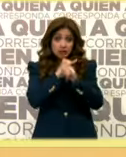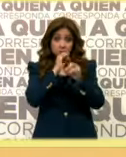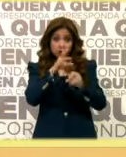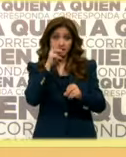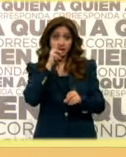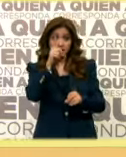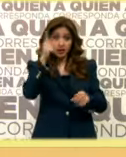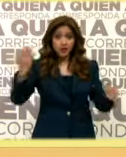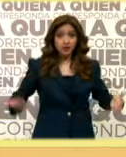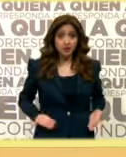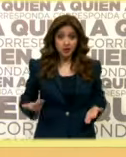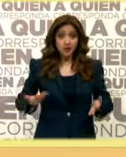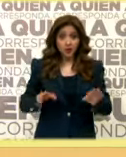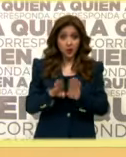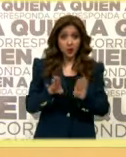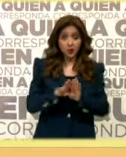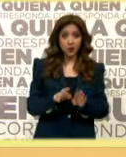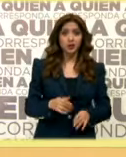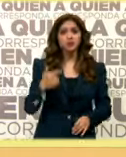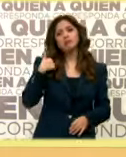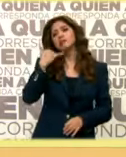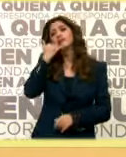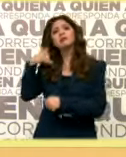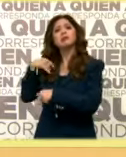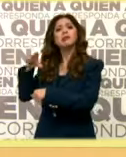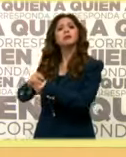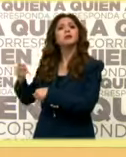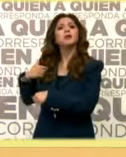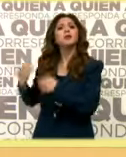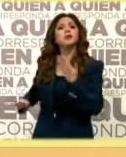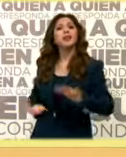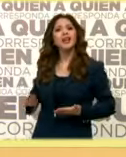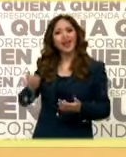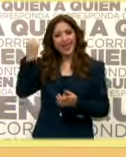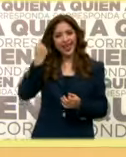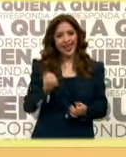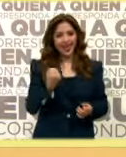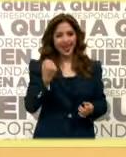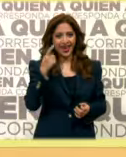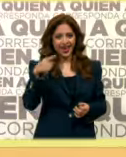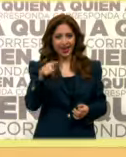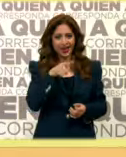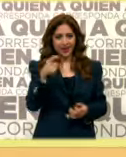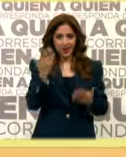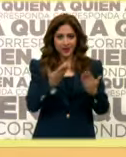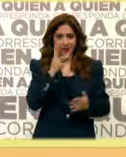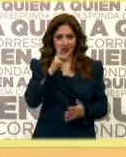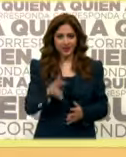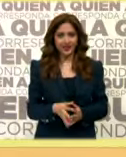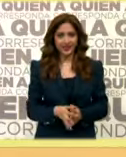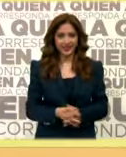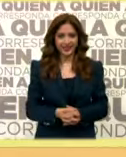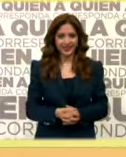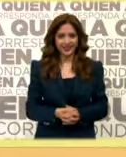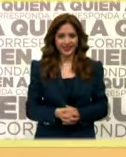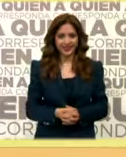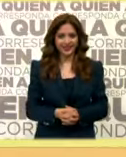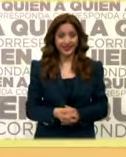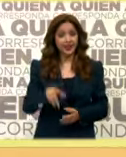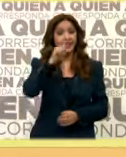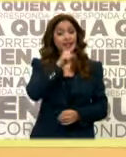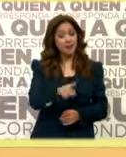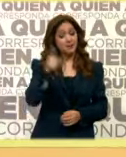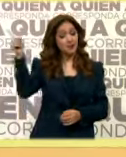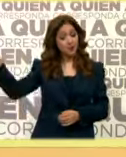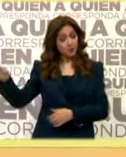Mira como locos todos allá atrás. ¿Puedo bailar, señor Garralda? Haz lo que quieras, has hecho una vida lo que se te ha tocado. Gracias. Y no deje de visitar también el